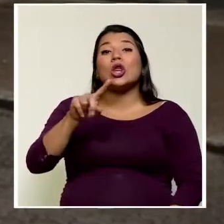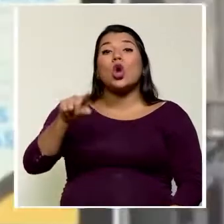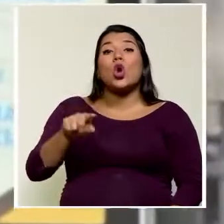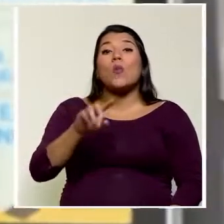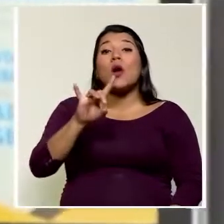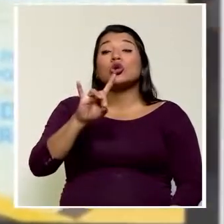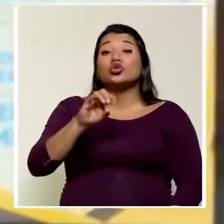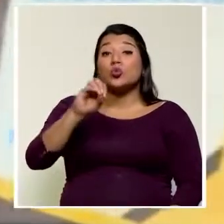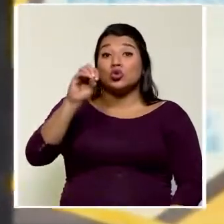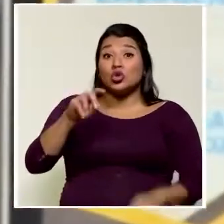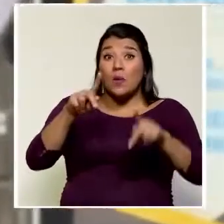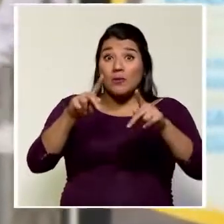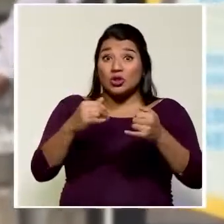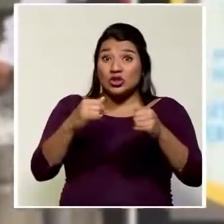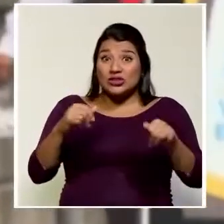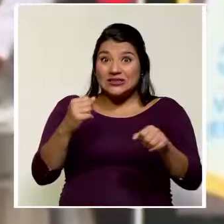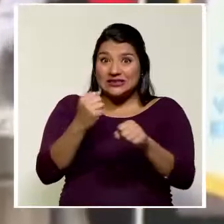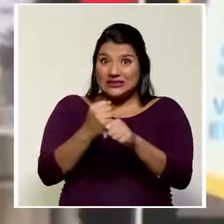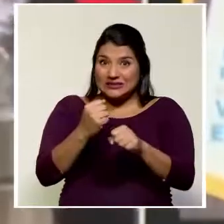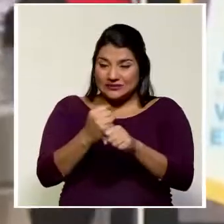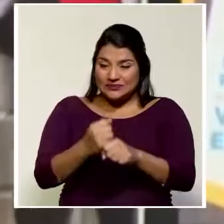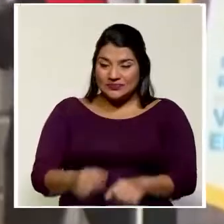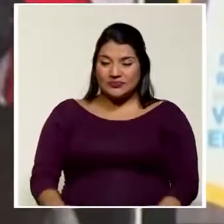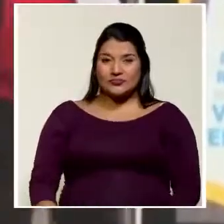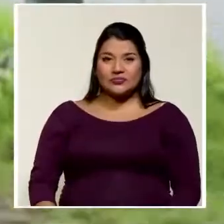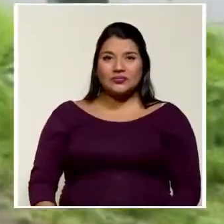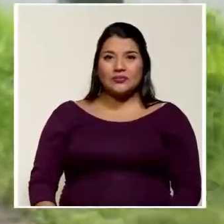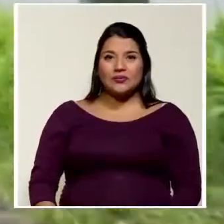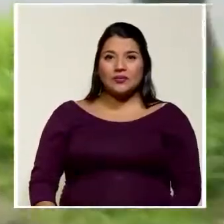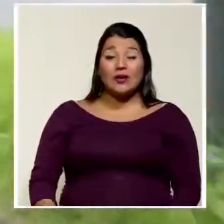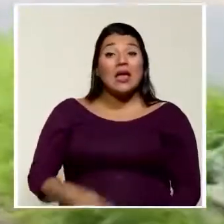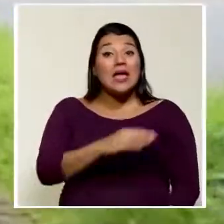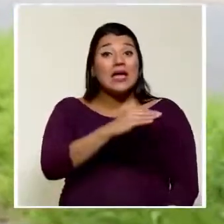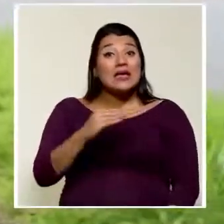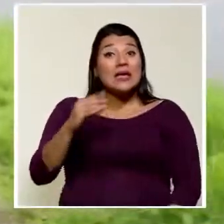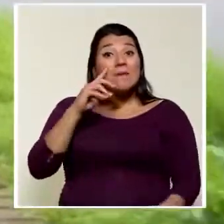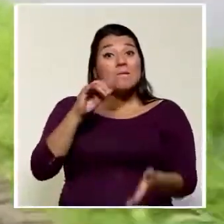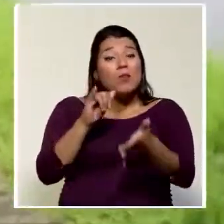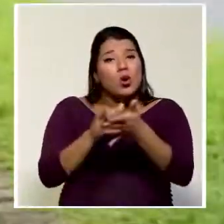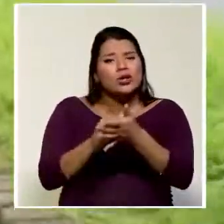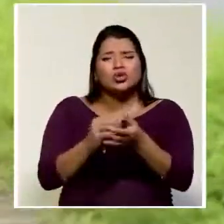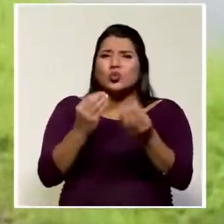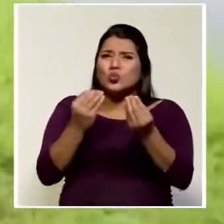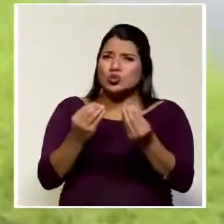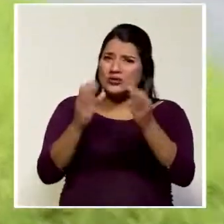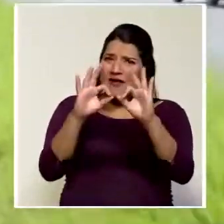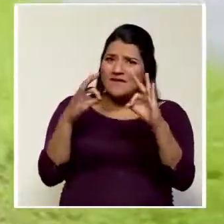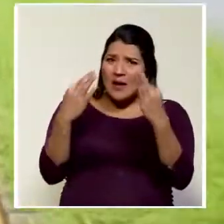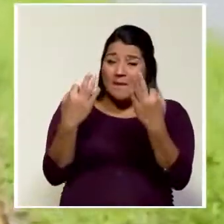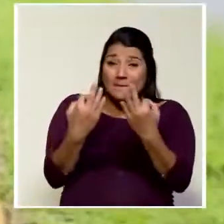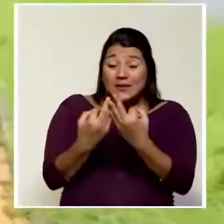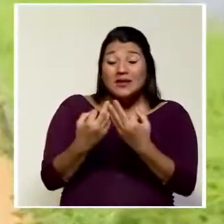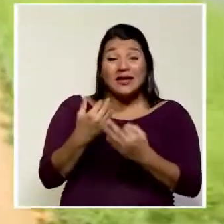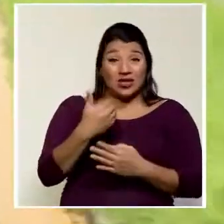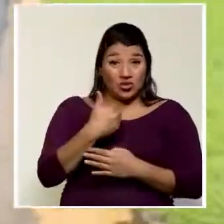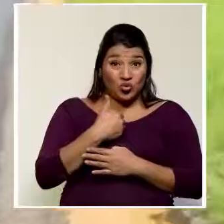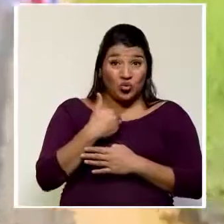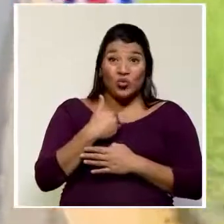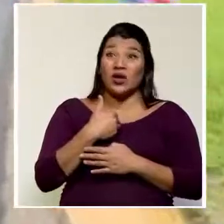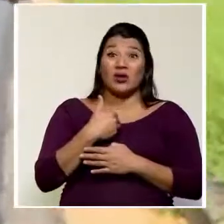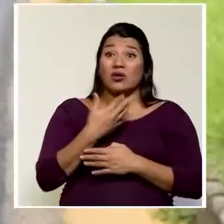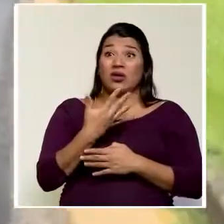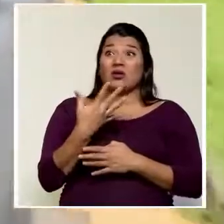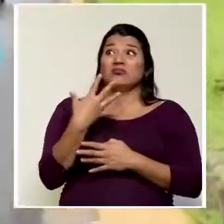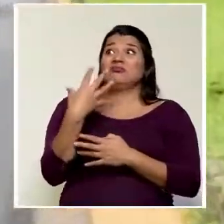personas, esa es su principal pesadilla. Y por eso, muchas familias tuvieron literalmente que